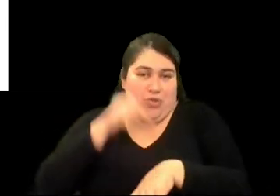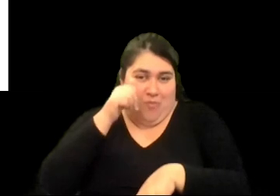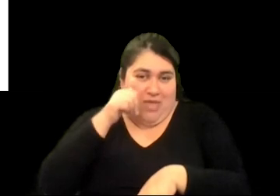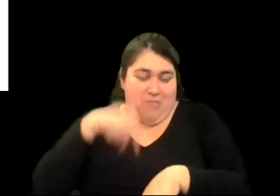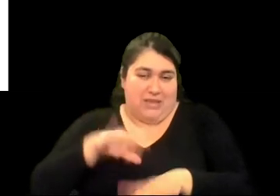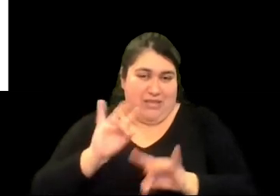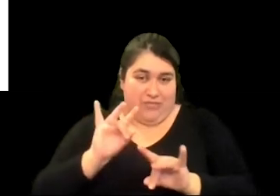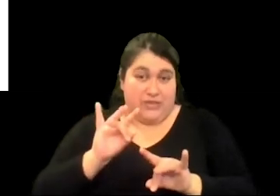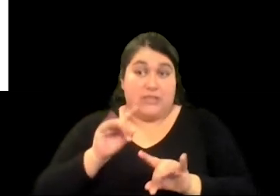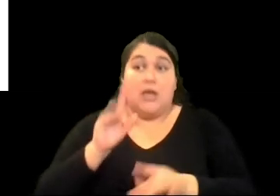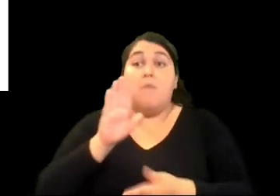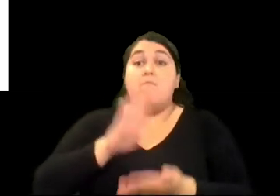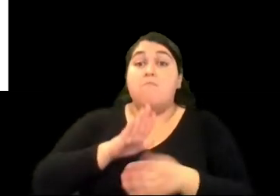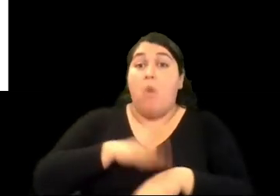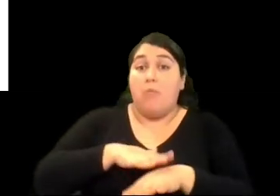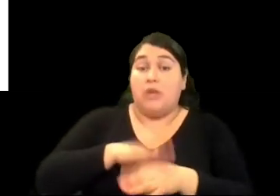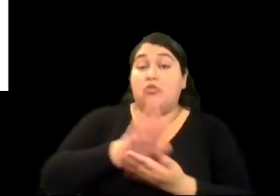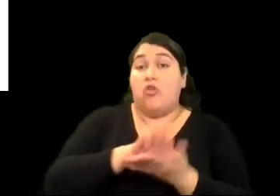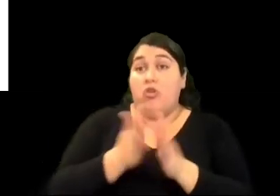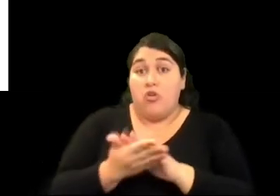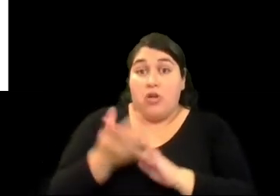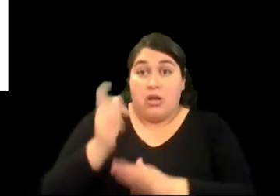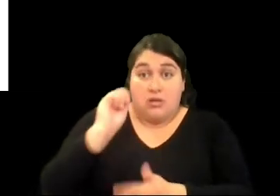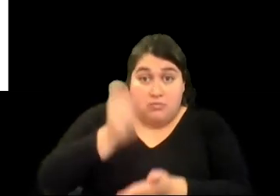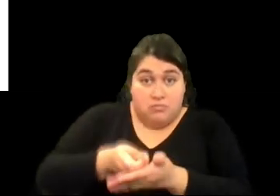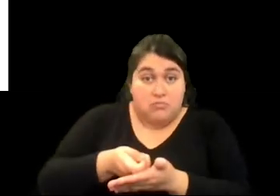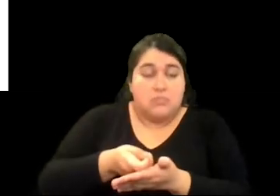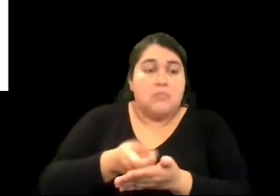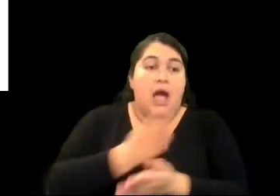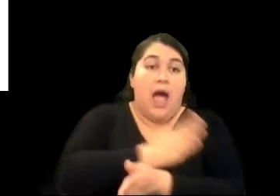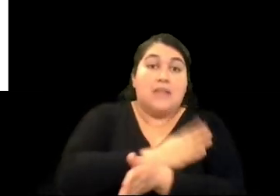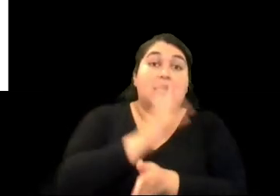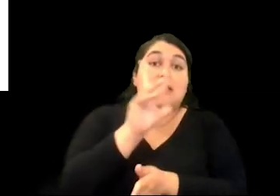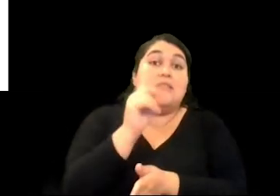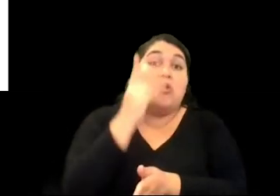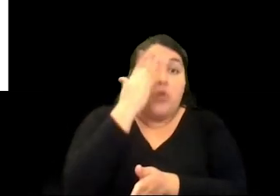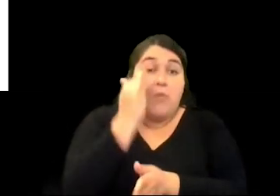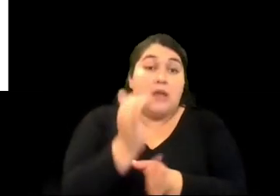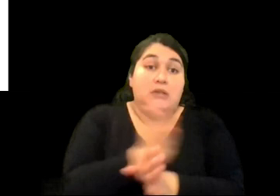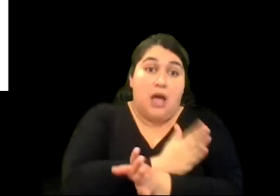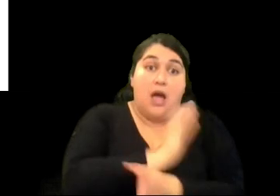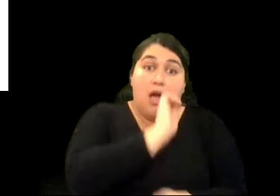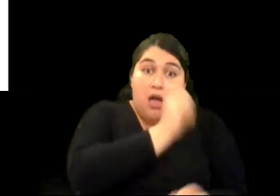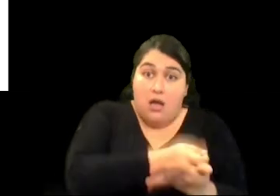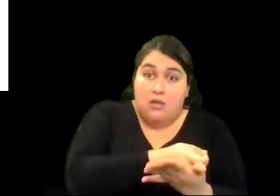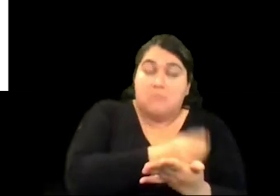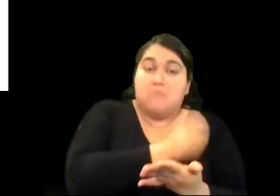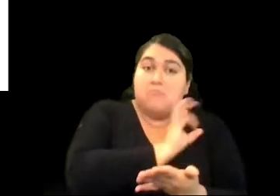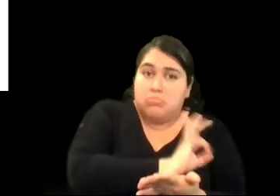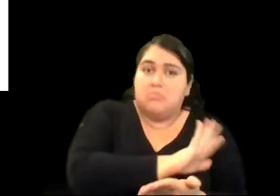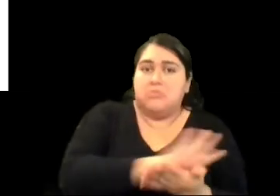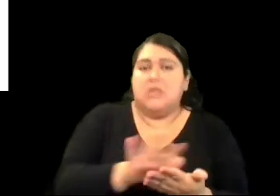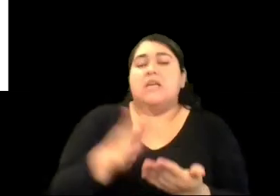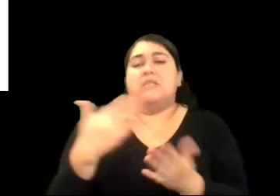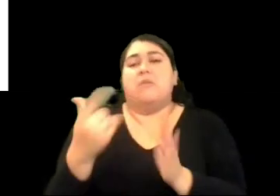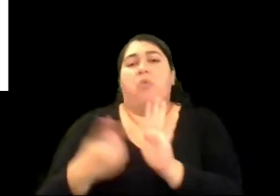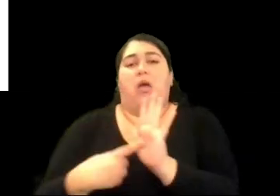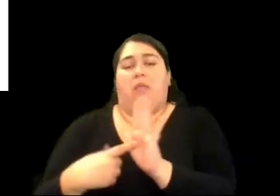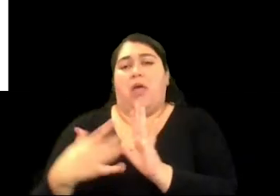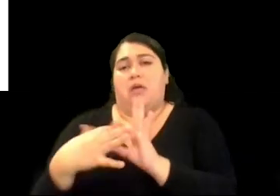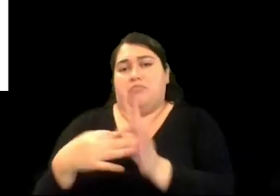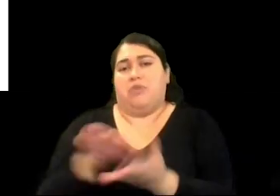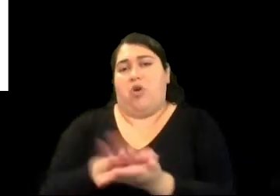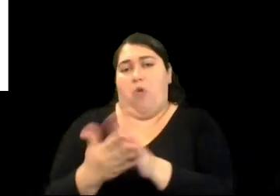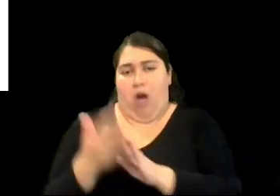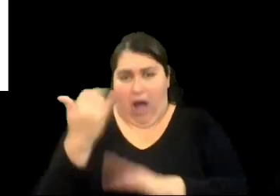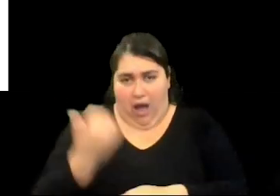compensación habilita la condonación de intereses cuando la deuda es anterior al 31/3. Así que gracias, Cris, por tu aporte también. Ahí ya contestamos y